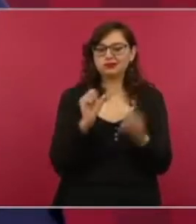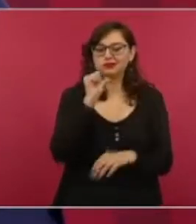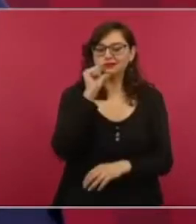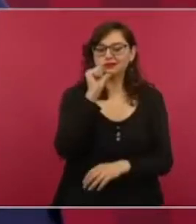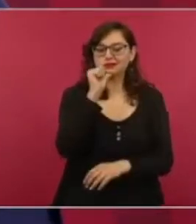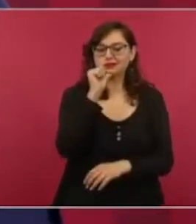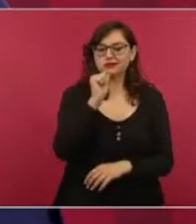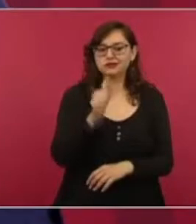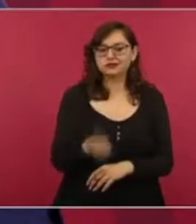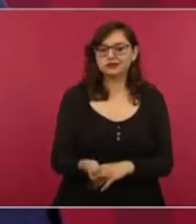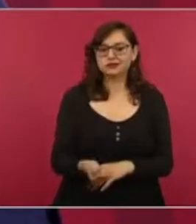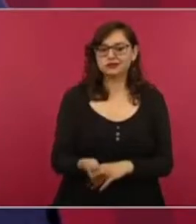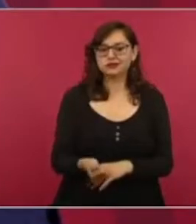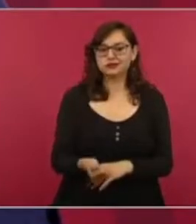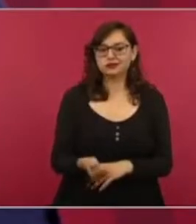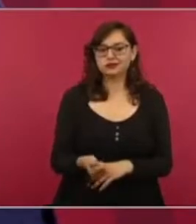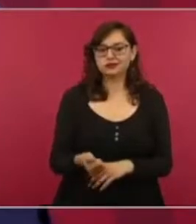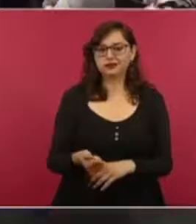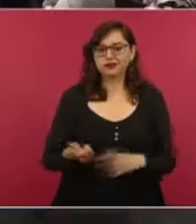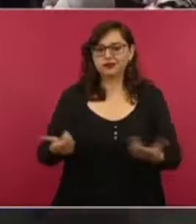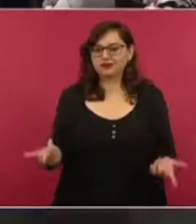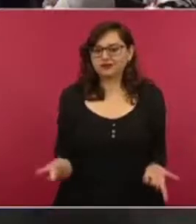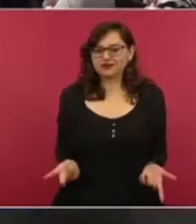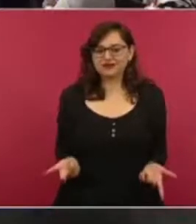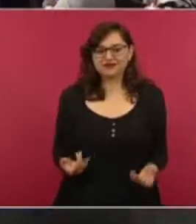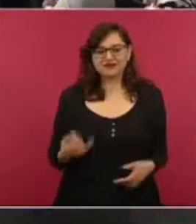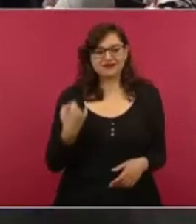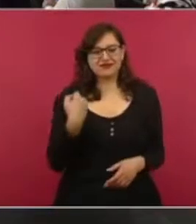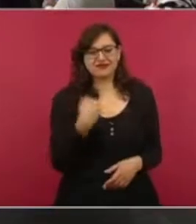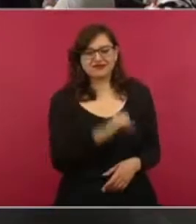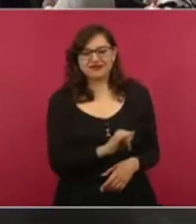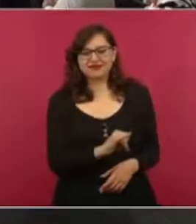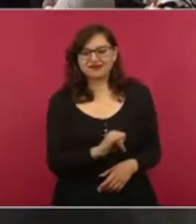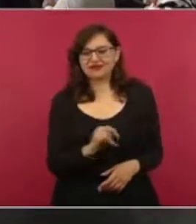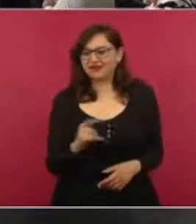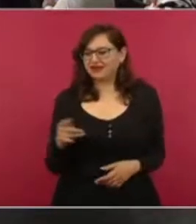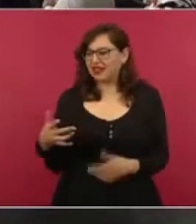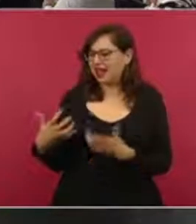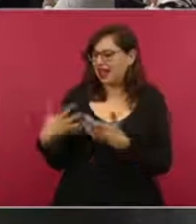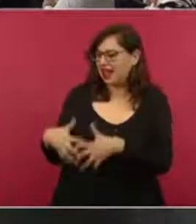no es energía limpia, que es la energía más limpia, más barata